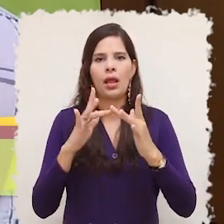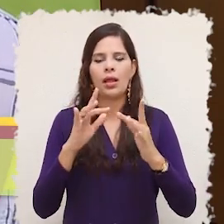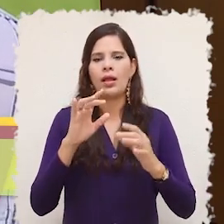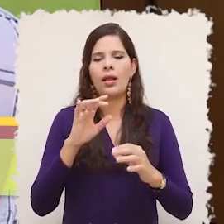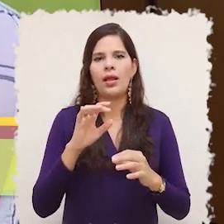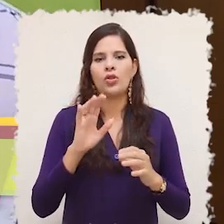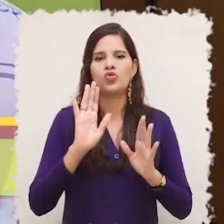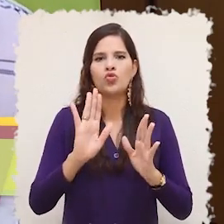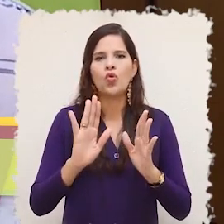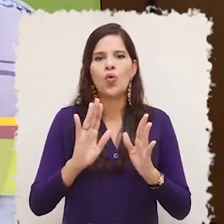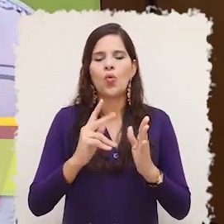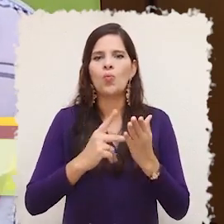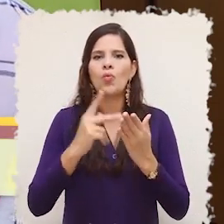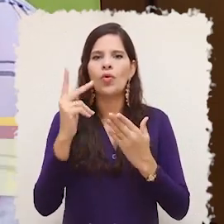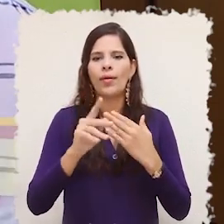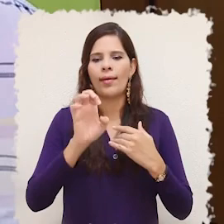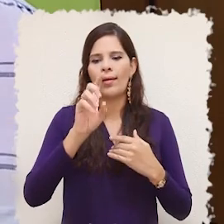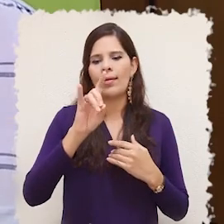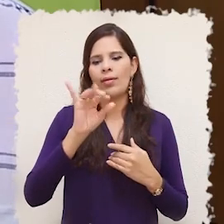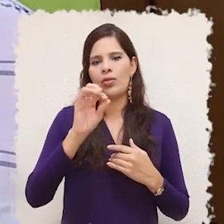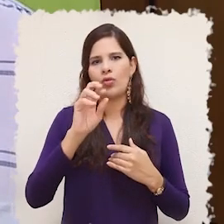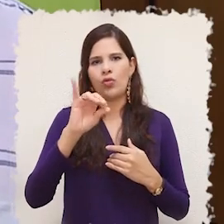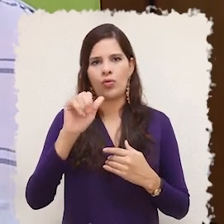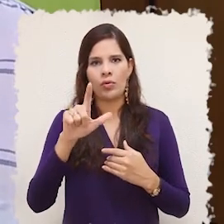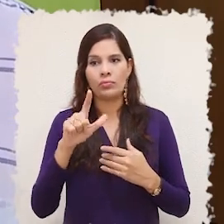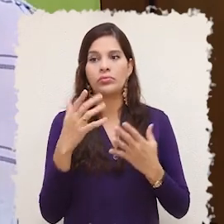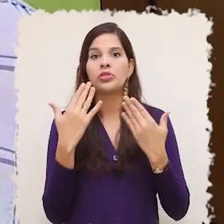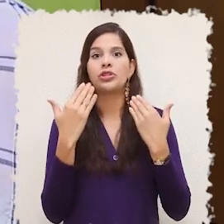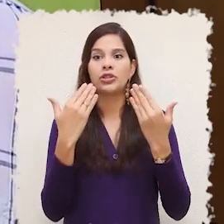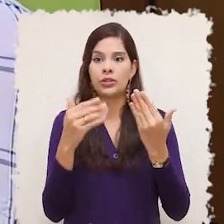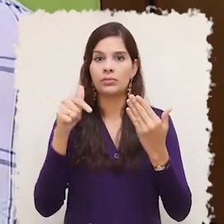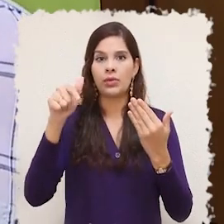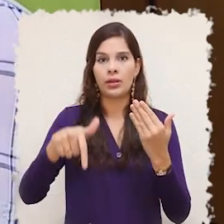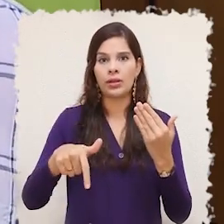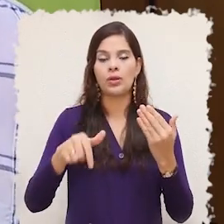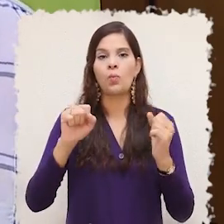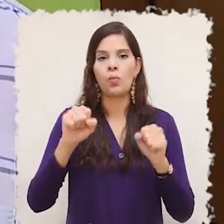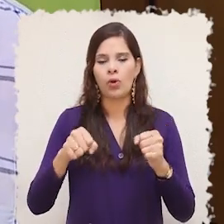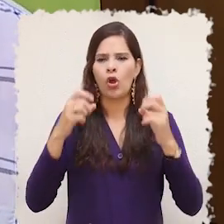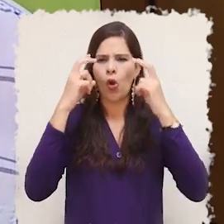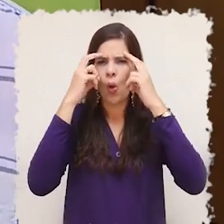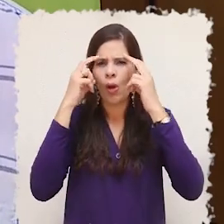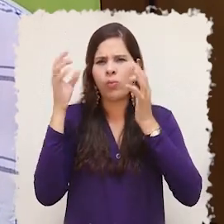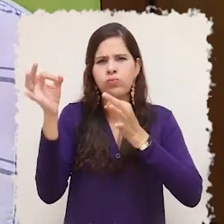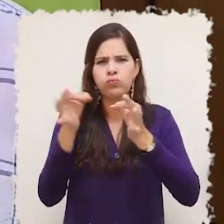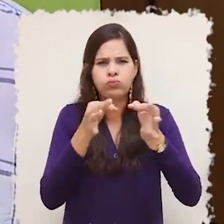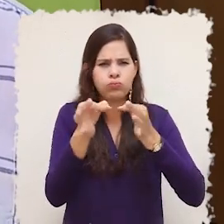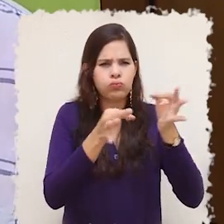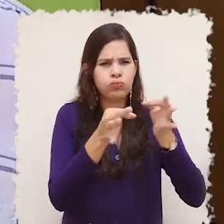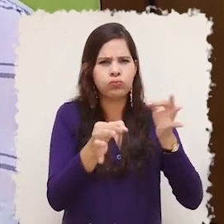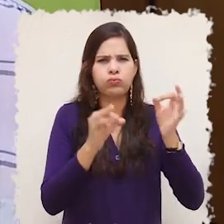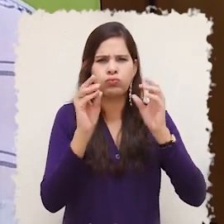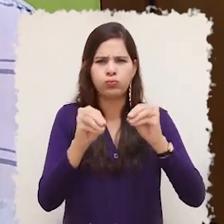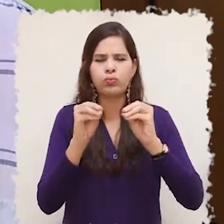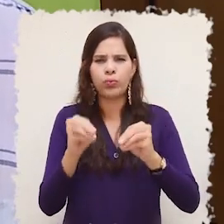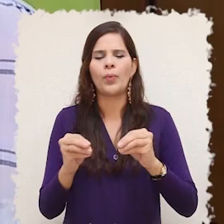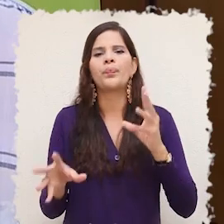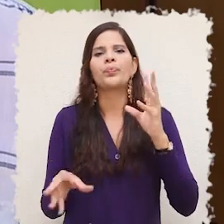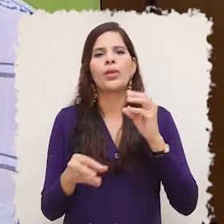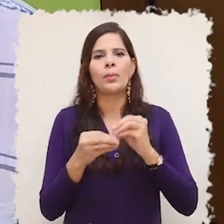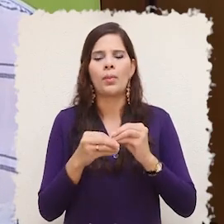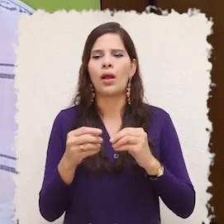programa editorial que nos ha permitido transferir a la región gran cantidad del conocimiento que se produce.